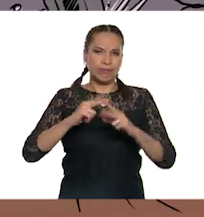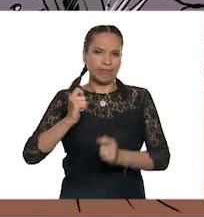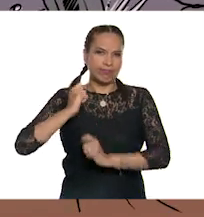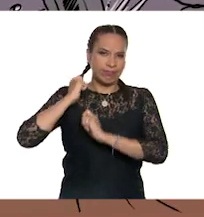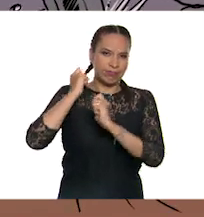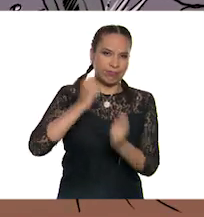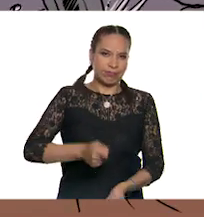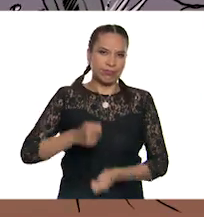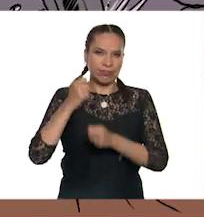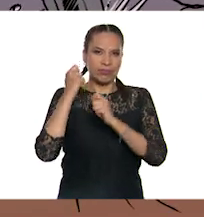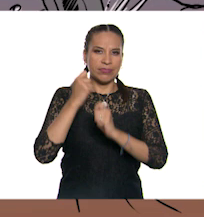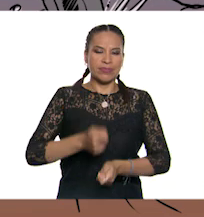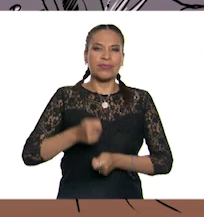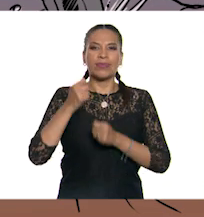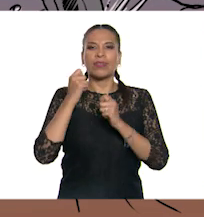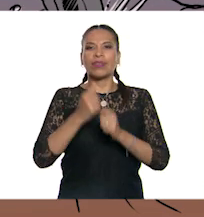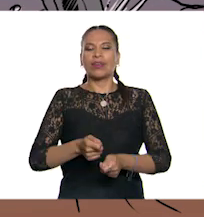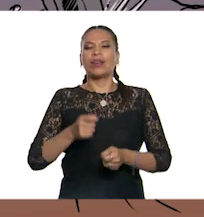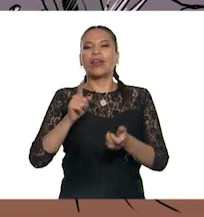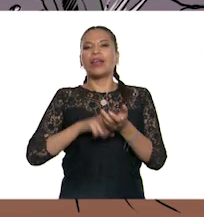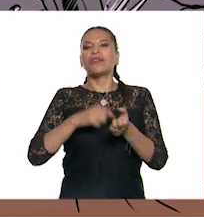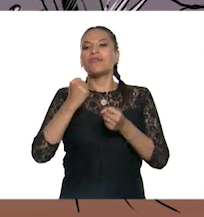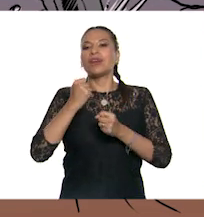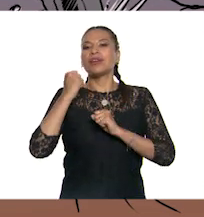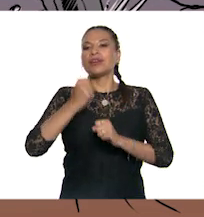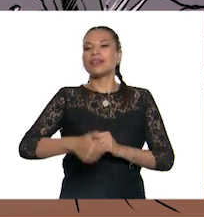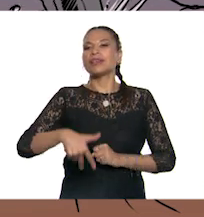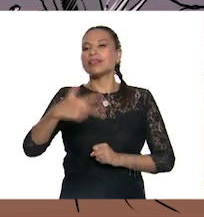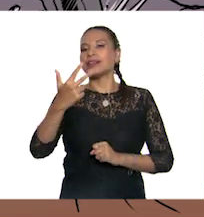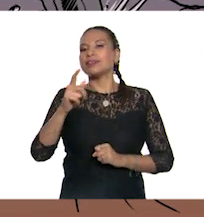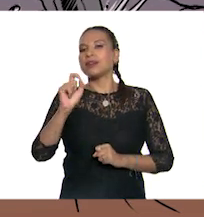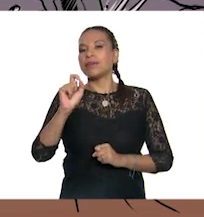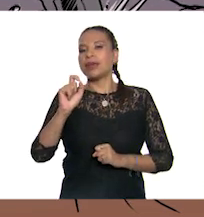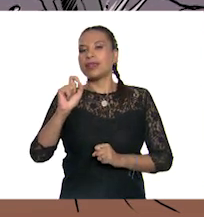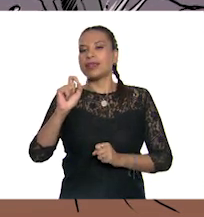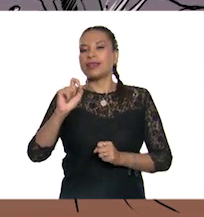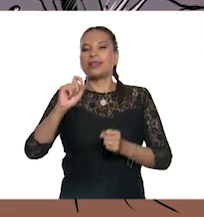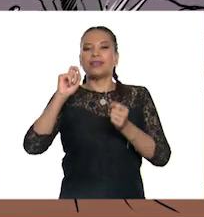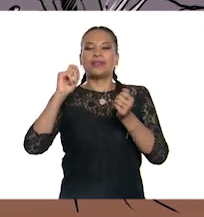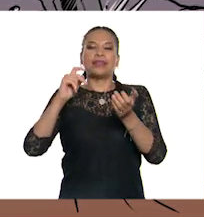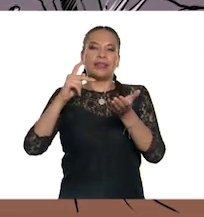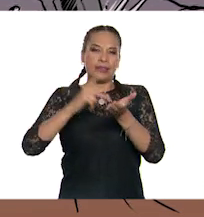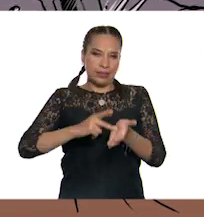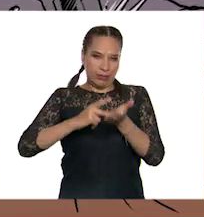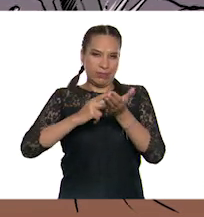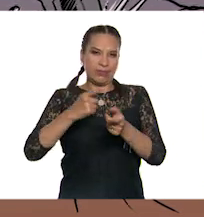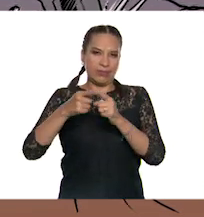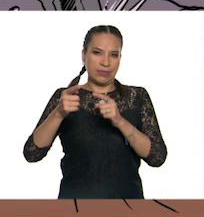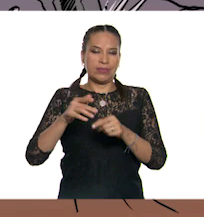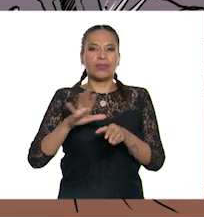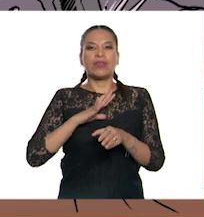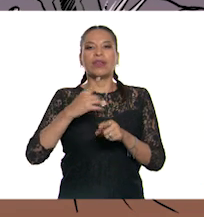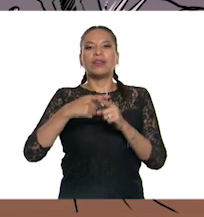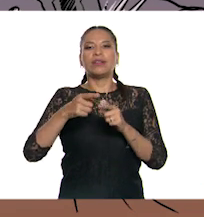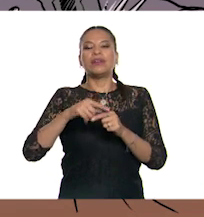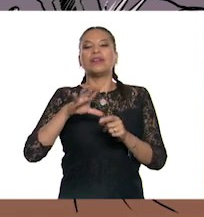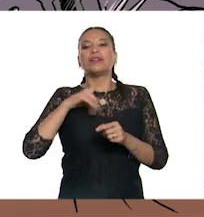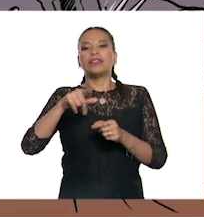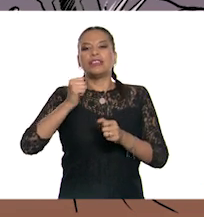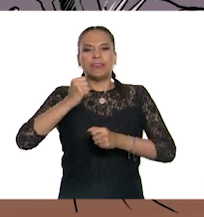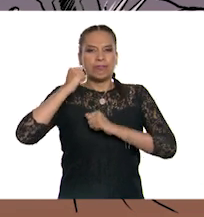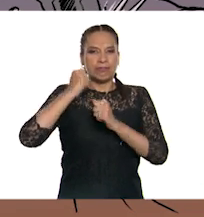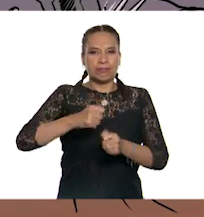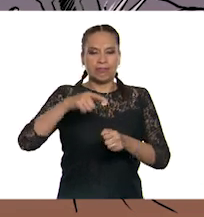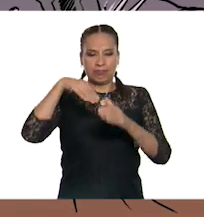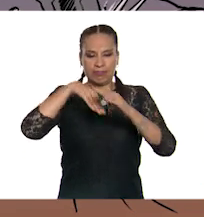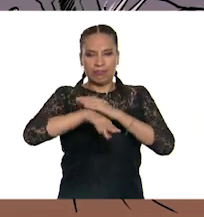martillazos dados con un macho martillo de 13 a 20 libras de peso. Las piedras grandes extraídas por los tiros de la mina